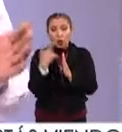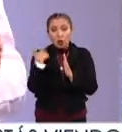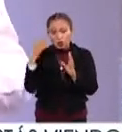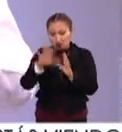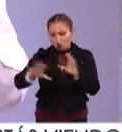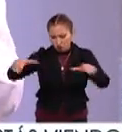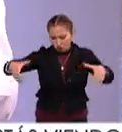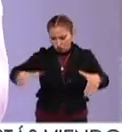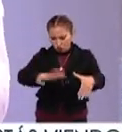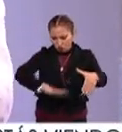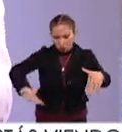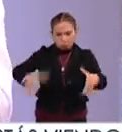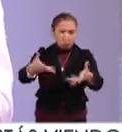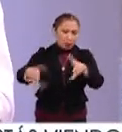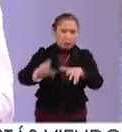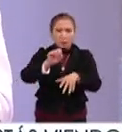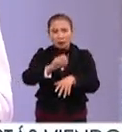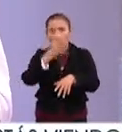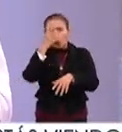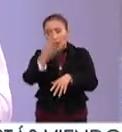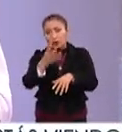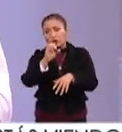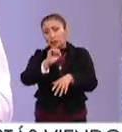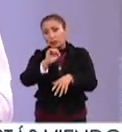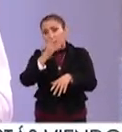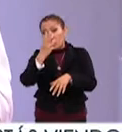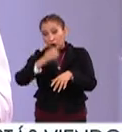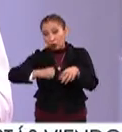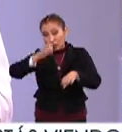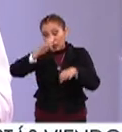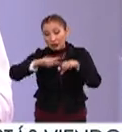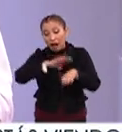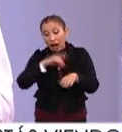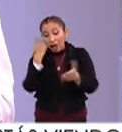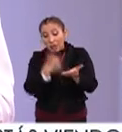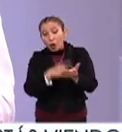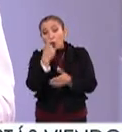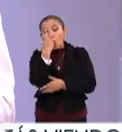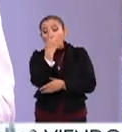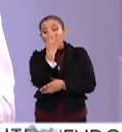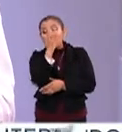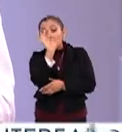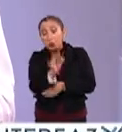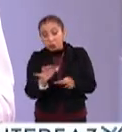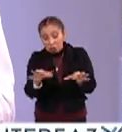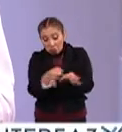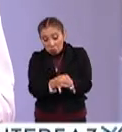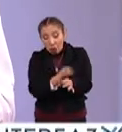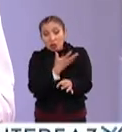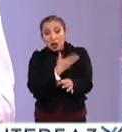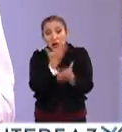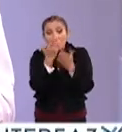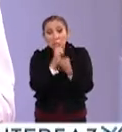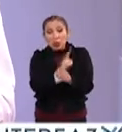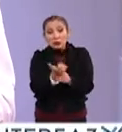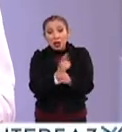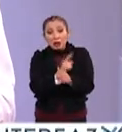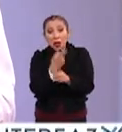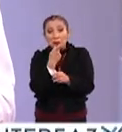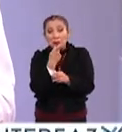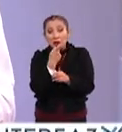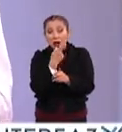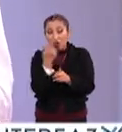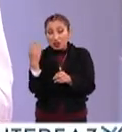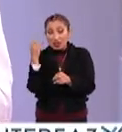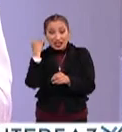una población de 24 a 64 años hay solamente un 4% que tienen licenciatura hablantes de